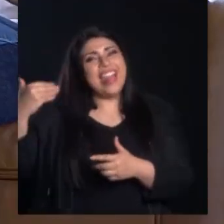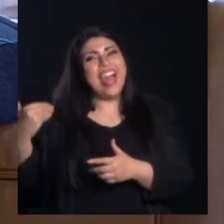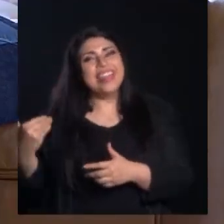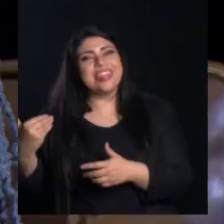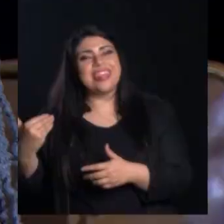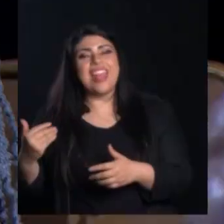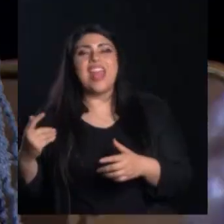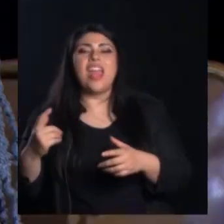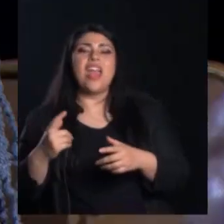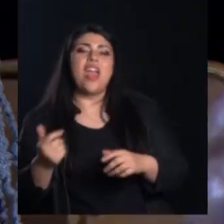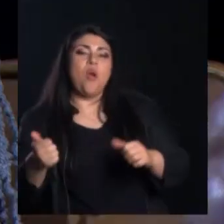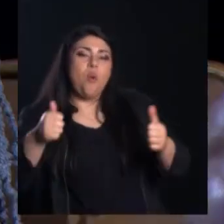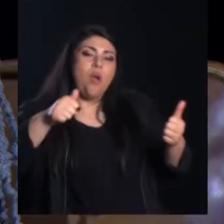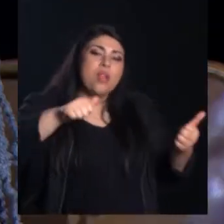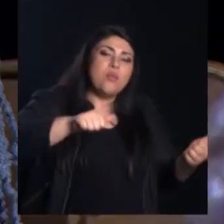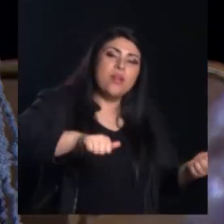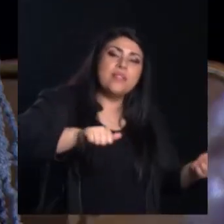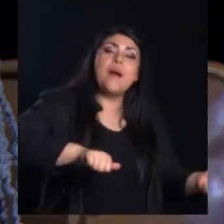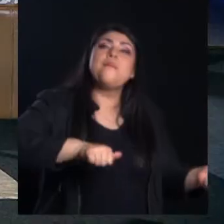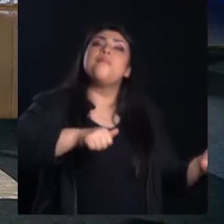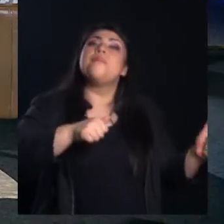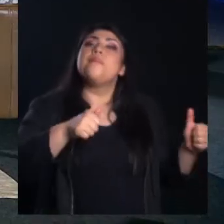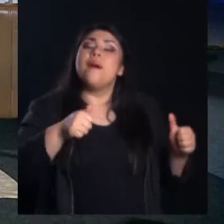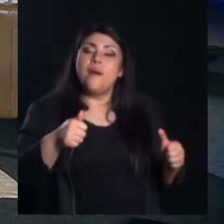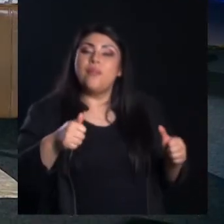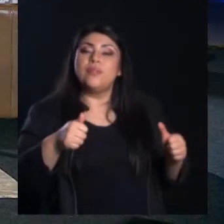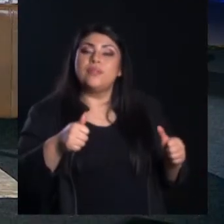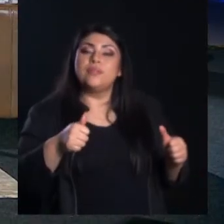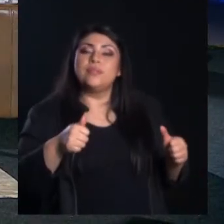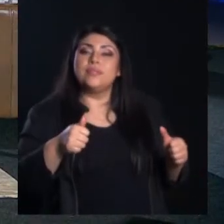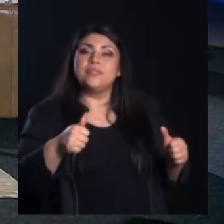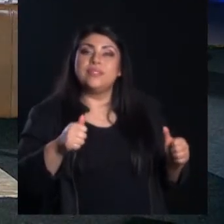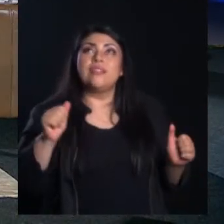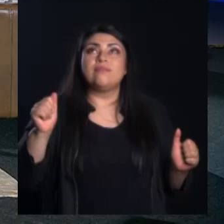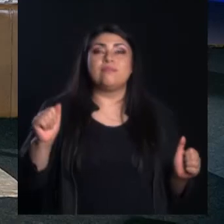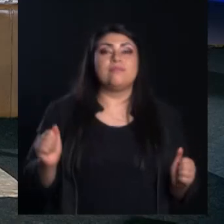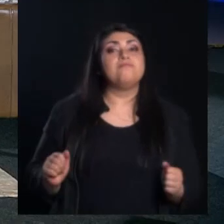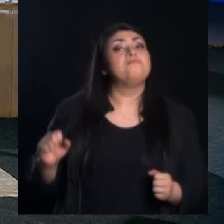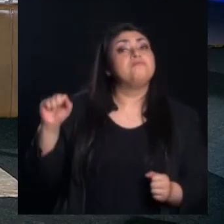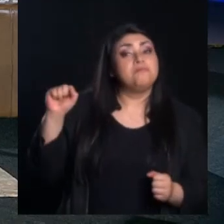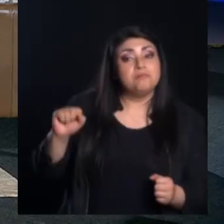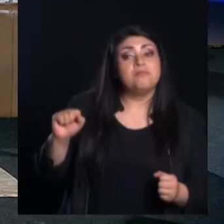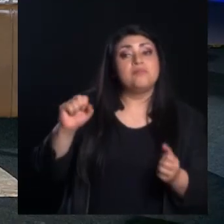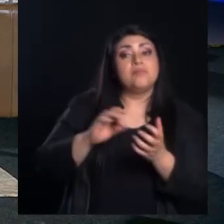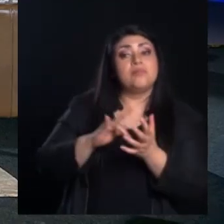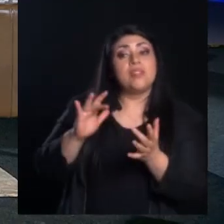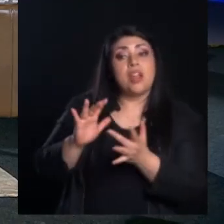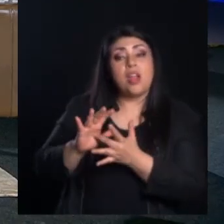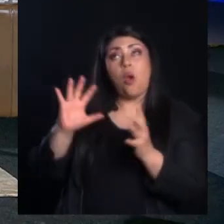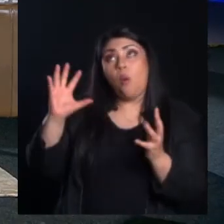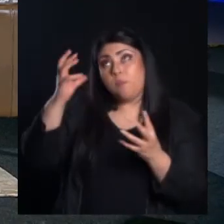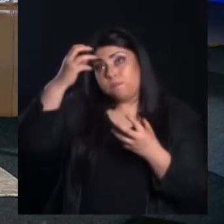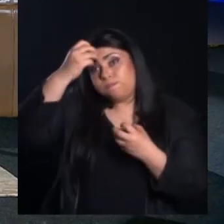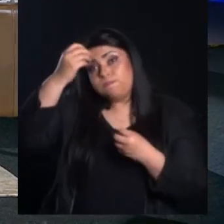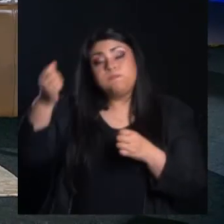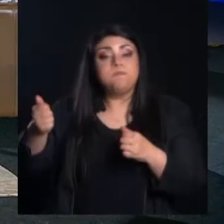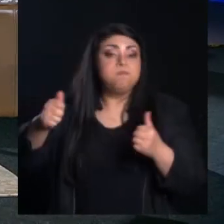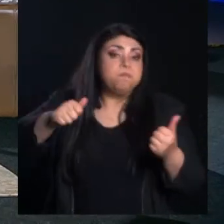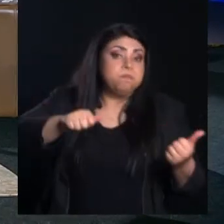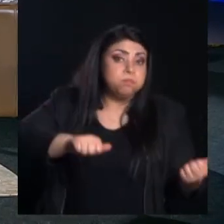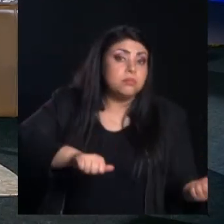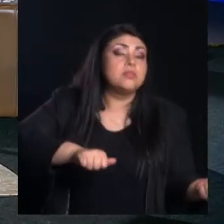donde es bautizado en el bautismo de arrepentimiento sometiéndose a autoridad